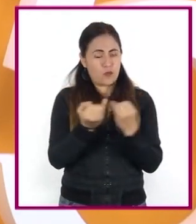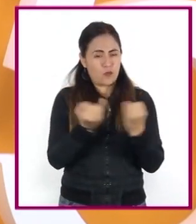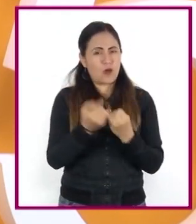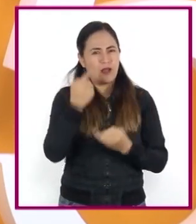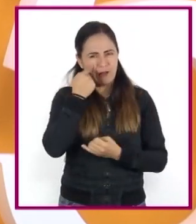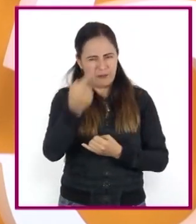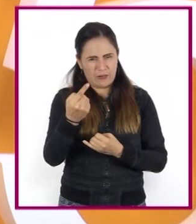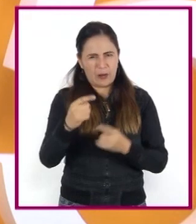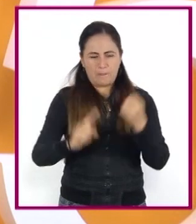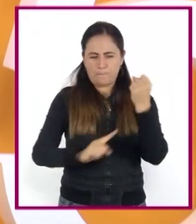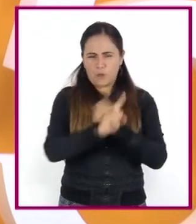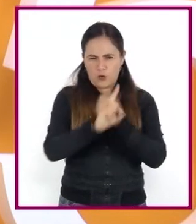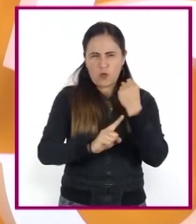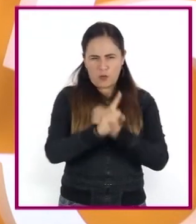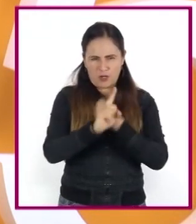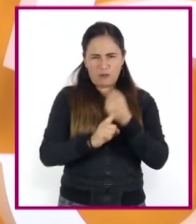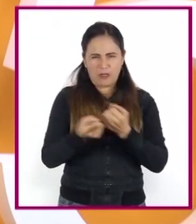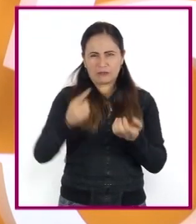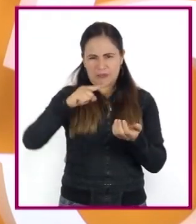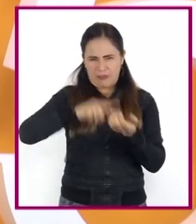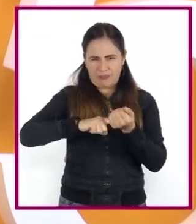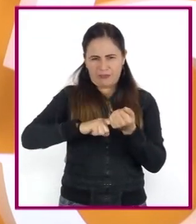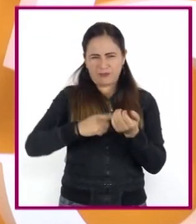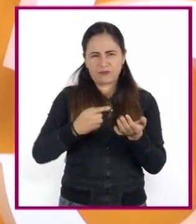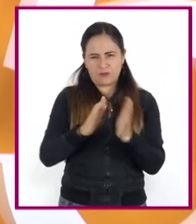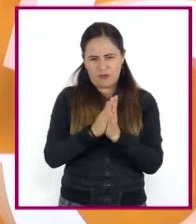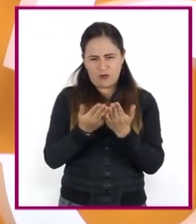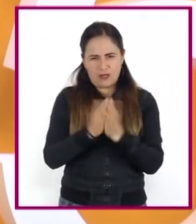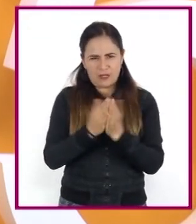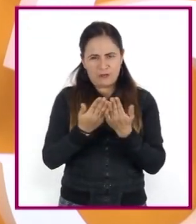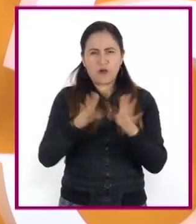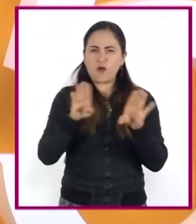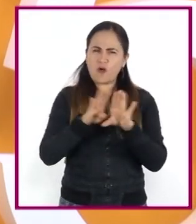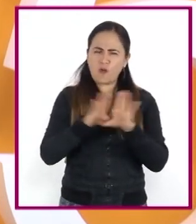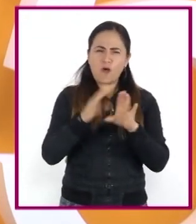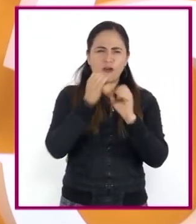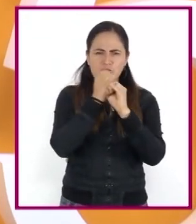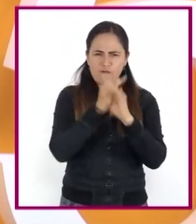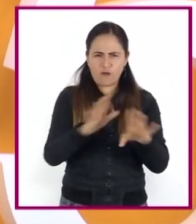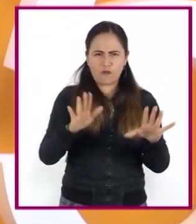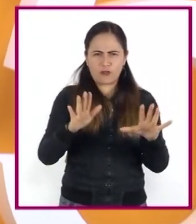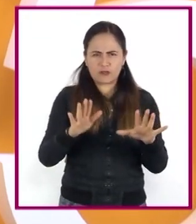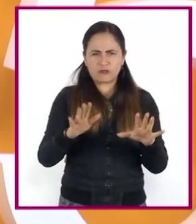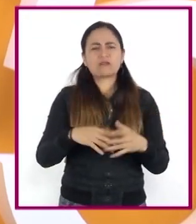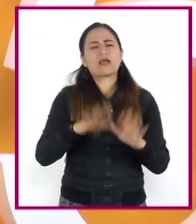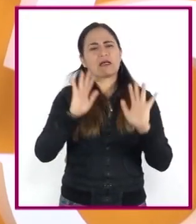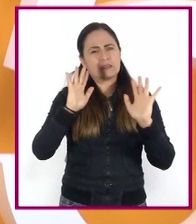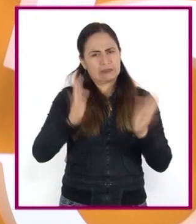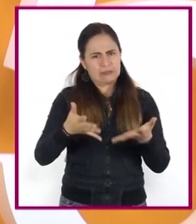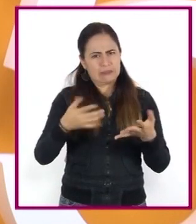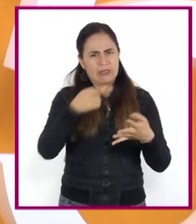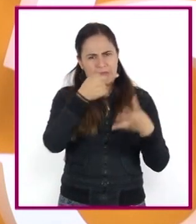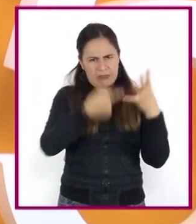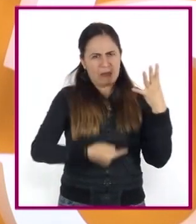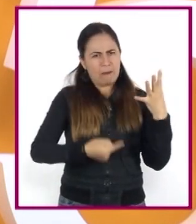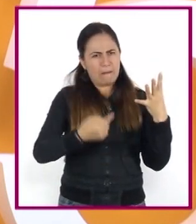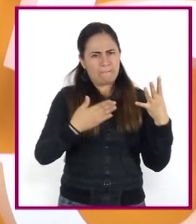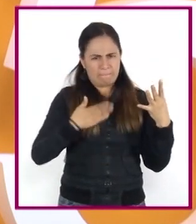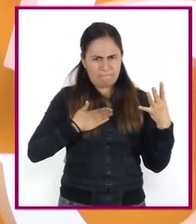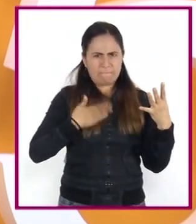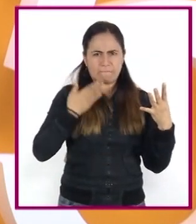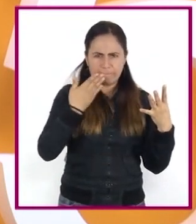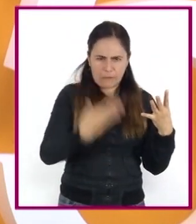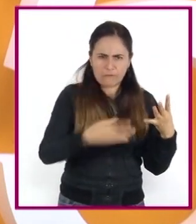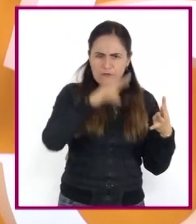están planteadas en el libro están desarrolladas a partir de información que se obtuvo de una fuente verídica, es